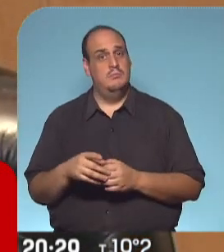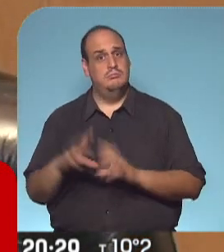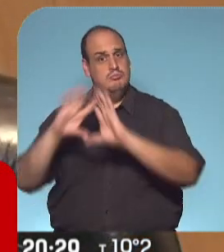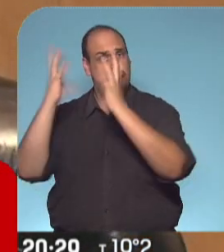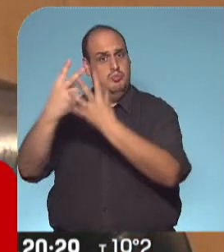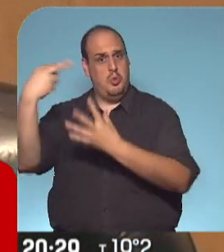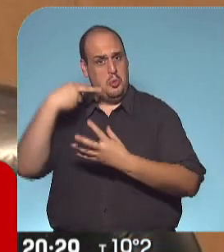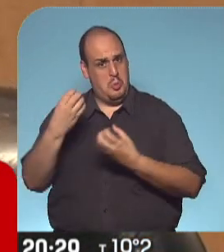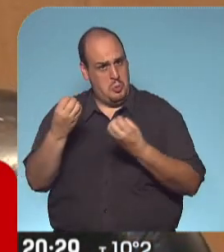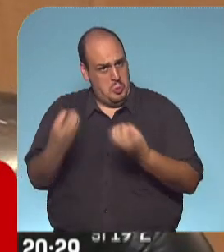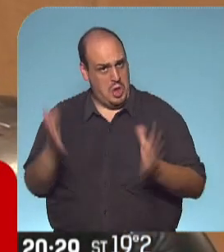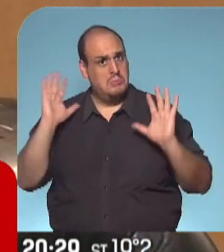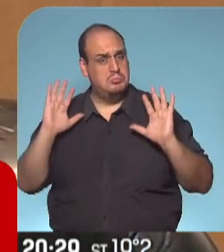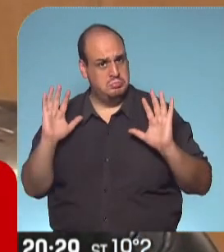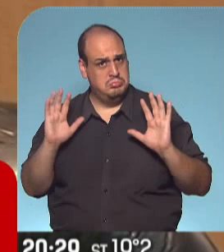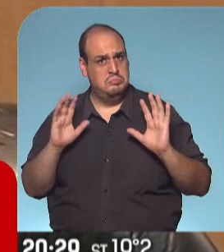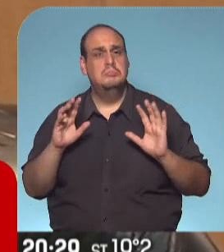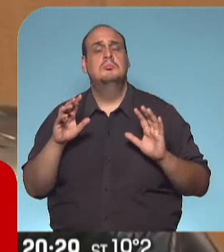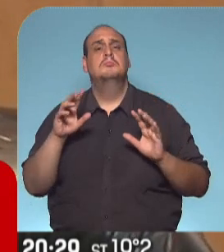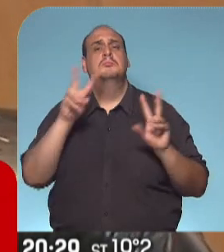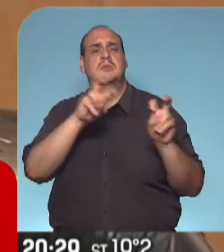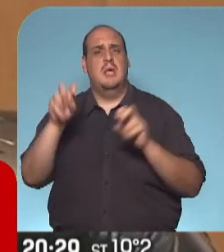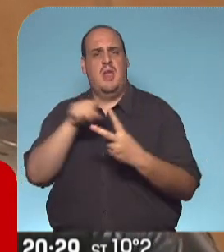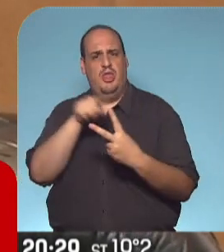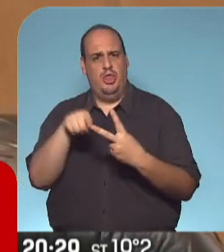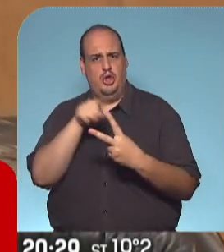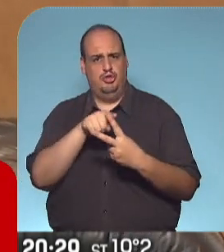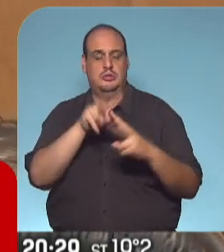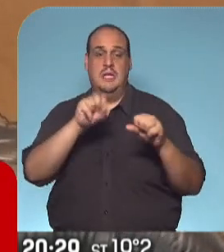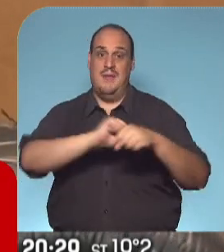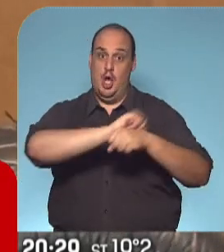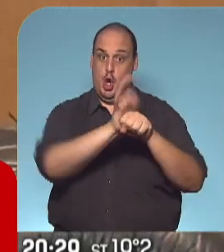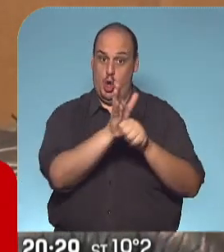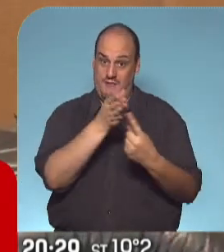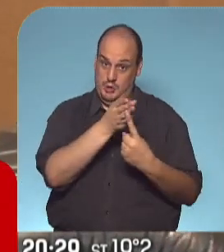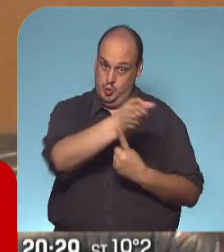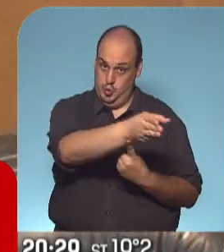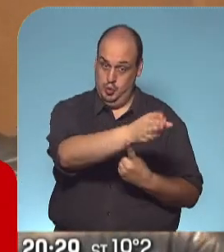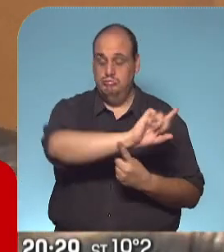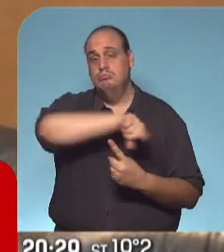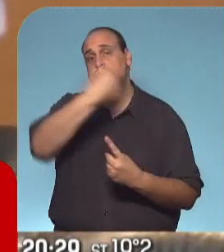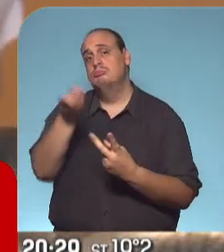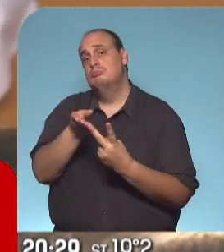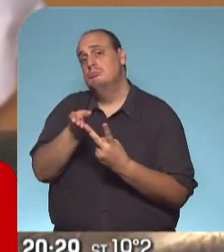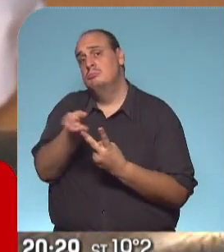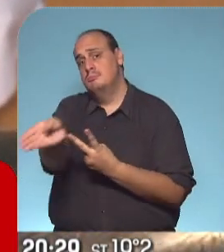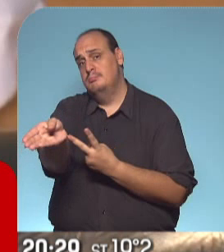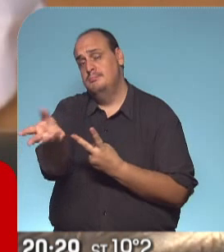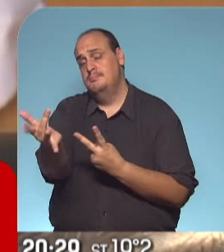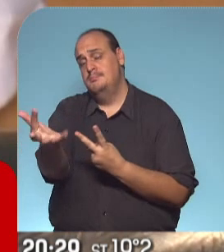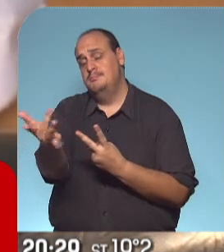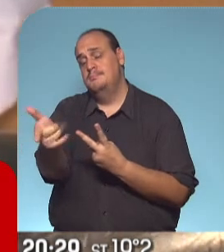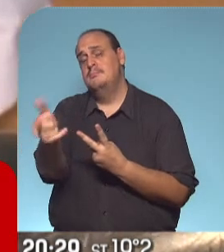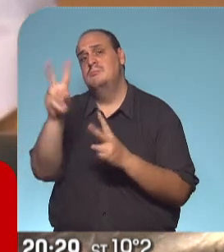bien. Hay dos dimensiones de esta cuestión. La cuestión del coronavirus por un lado y la cuestión de